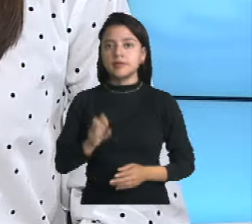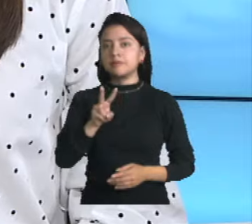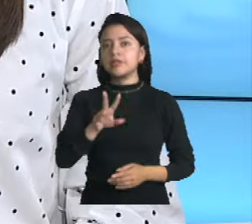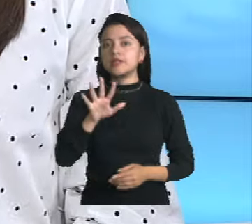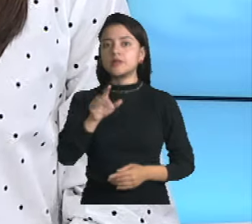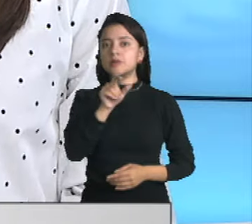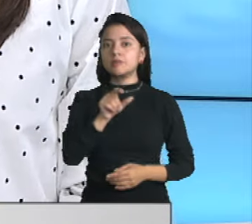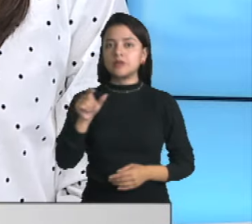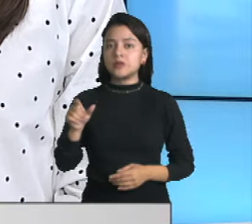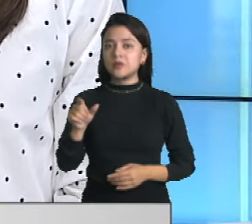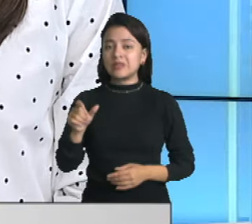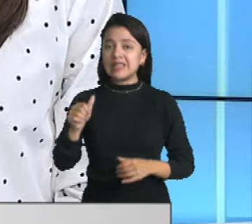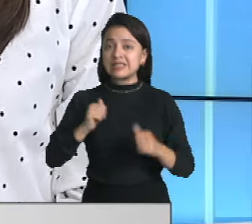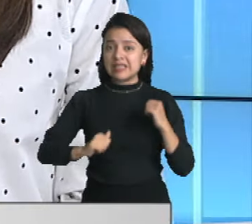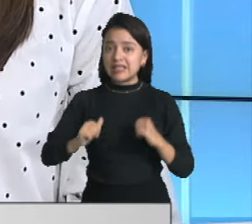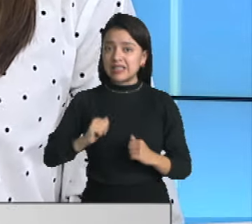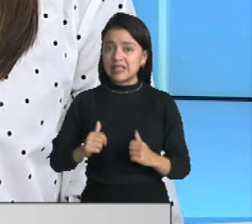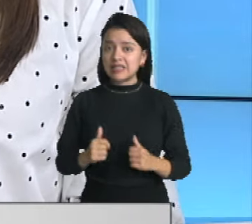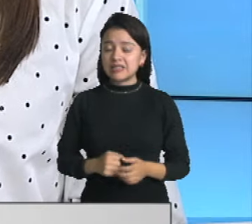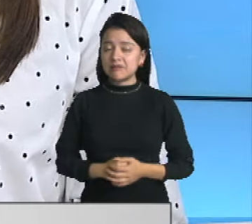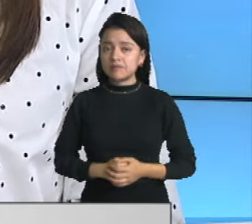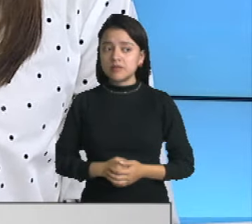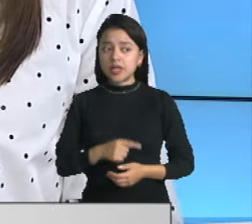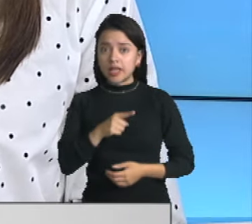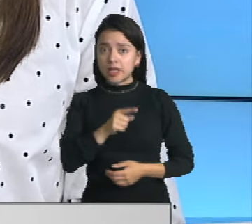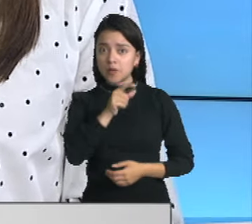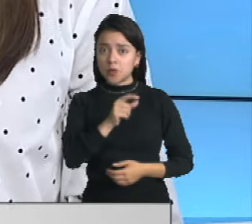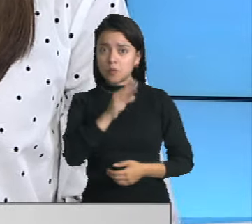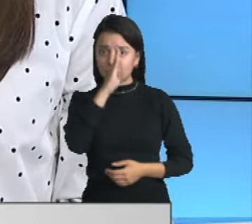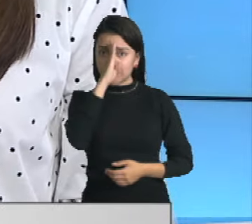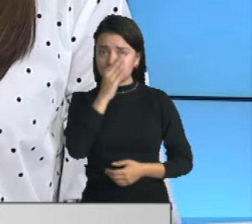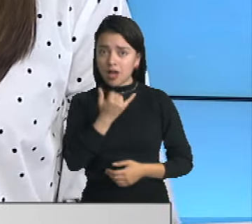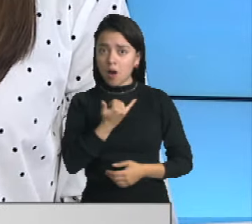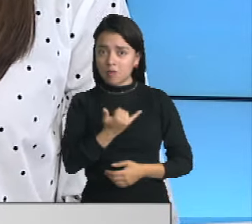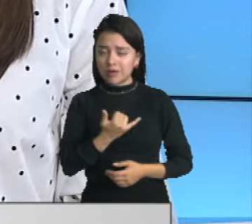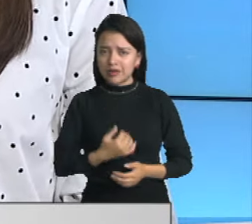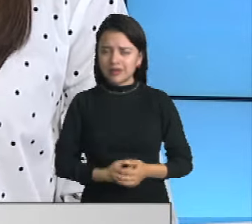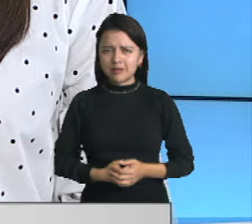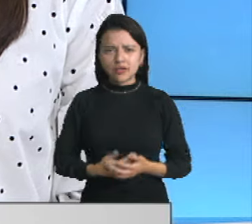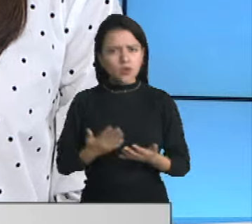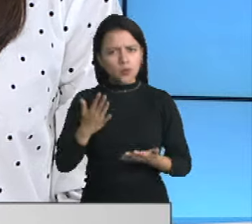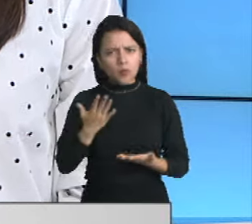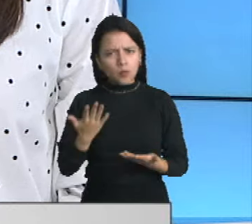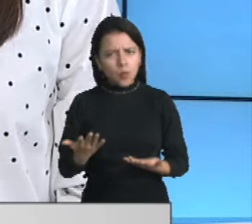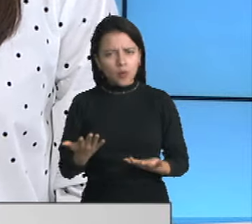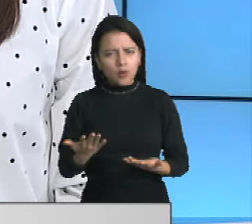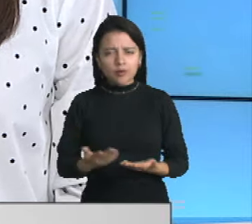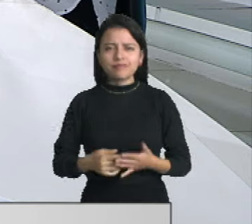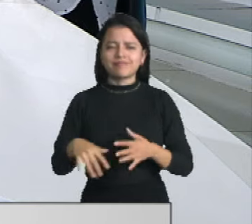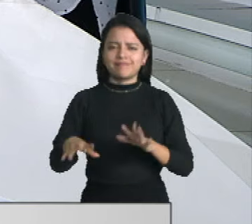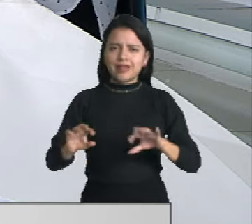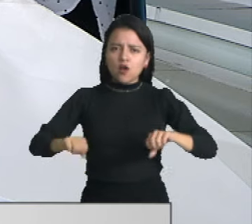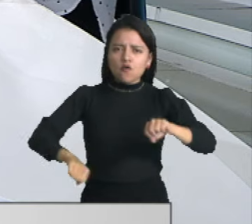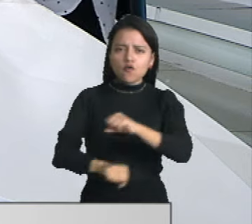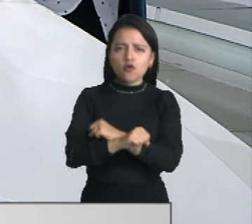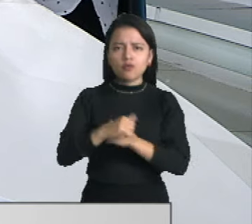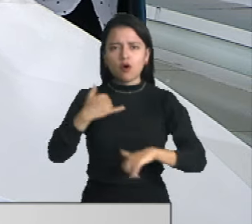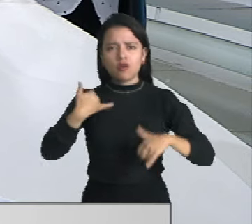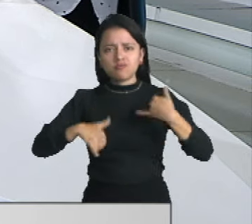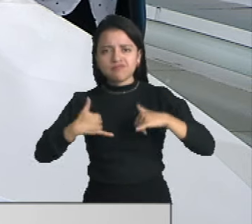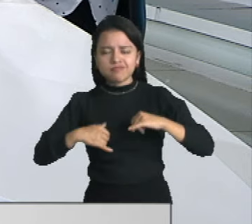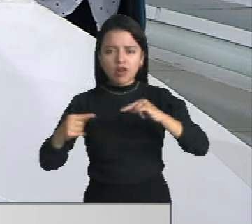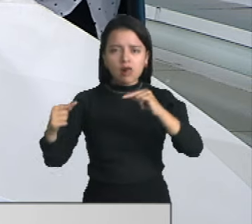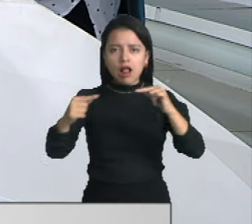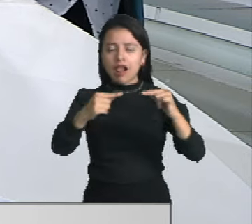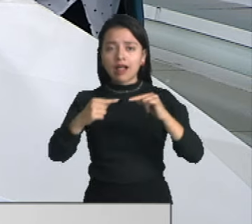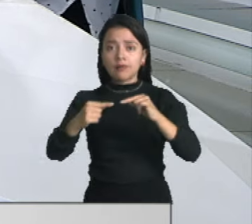25 personas heridas, entre ellas un policía, dejó el partido entre Atlético Nacional y Junior de Barranquilla. Hernán Muñoz está en el estadio